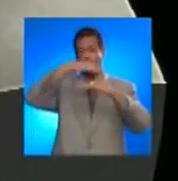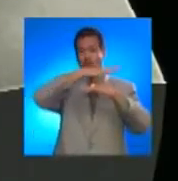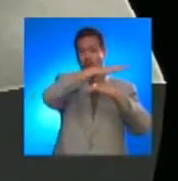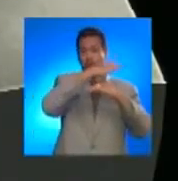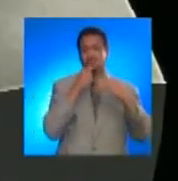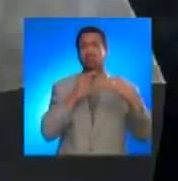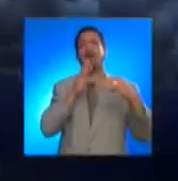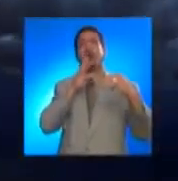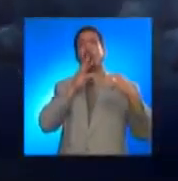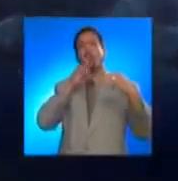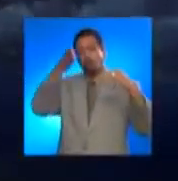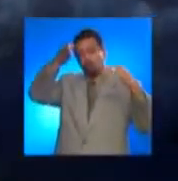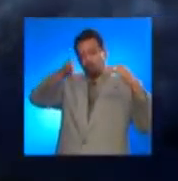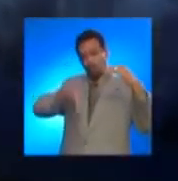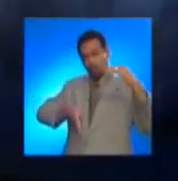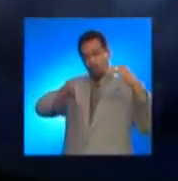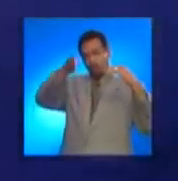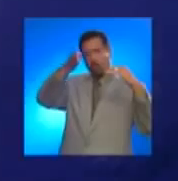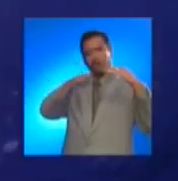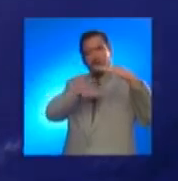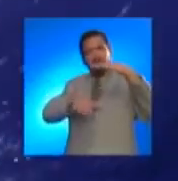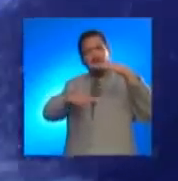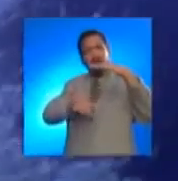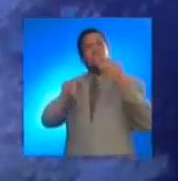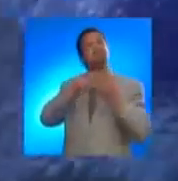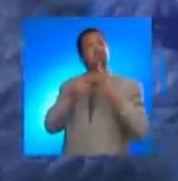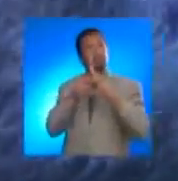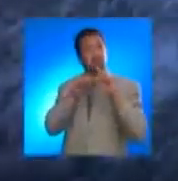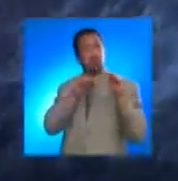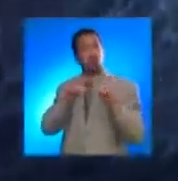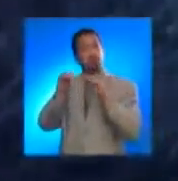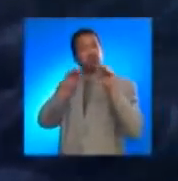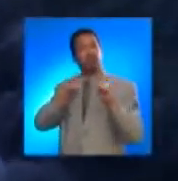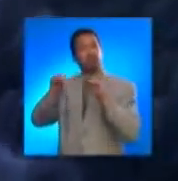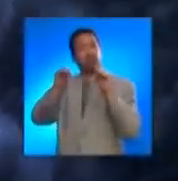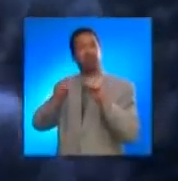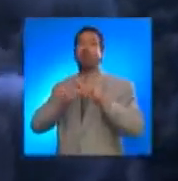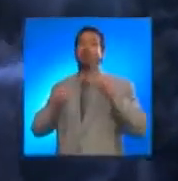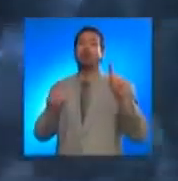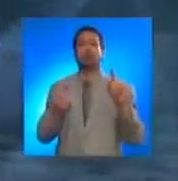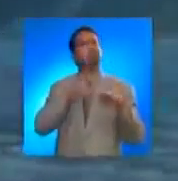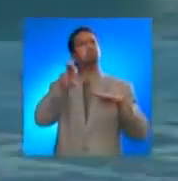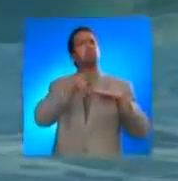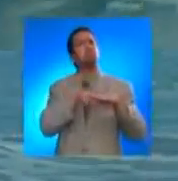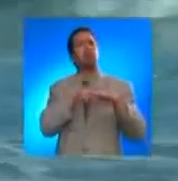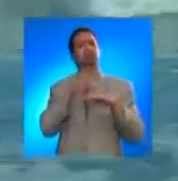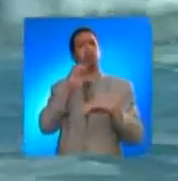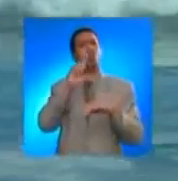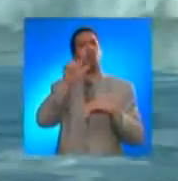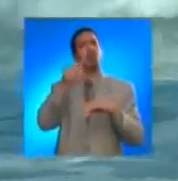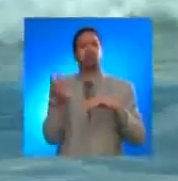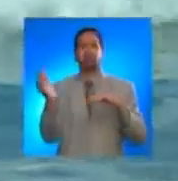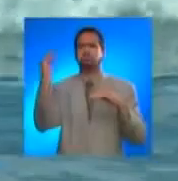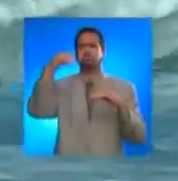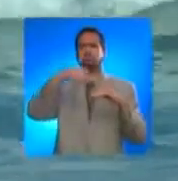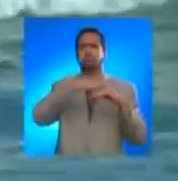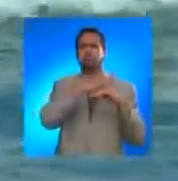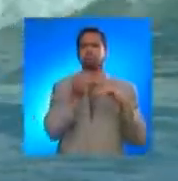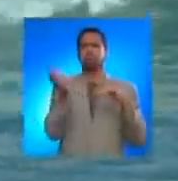la velocidad de traslación de la ola se reduce a 20 millas por hora o menos. Un tsunami es un tren de olas en donde